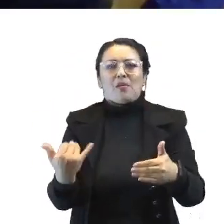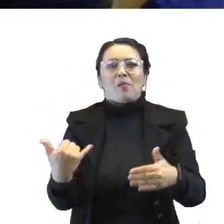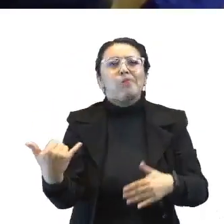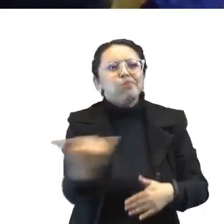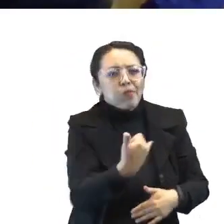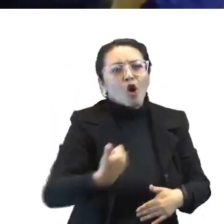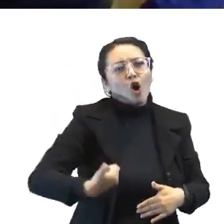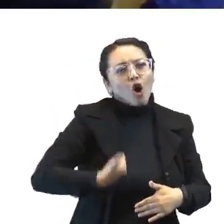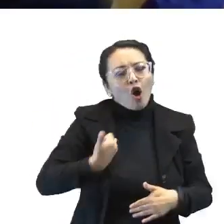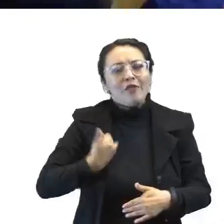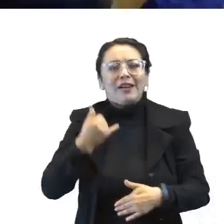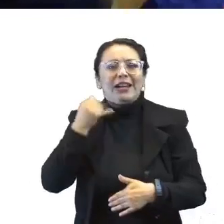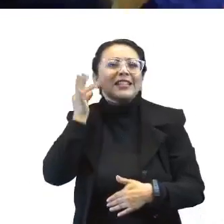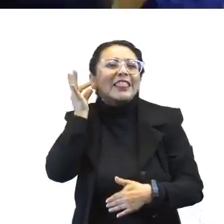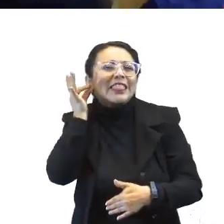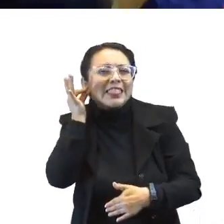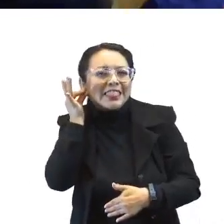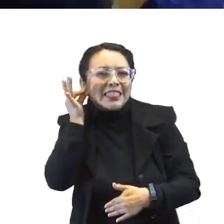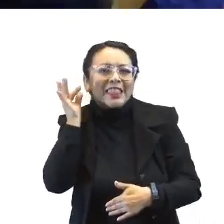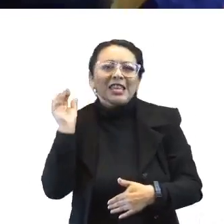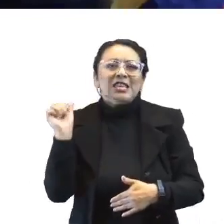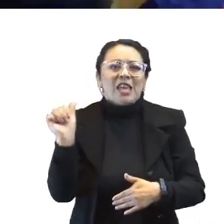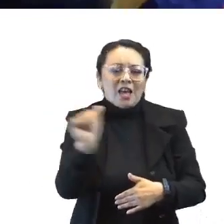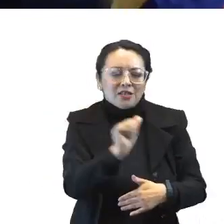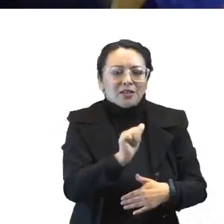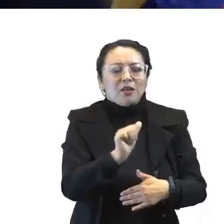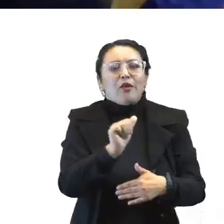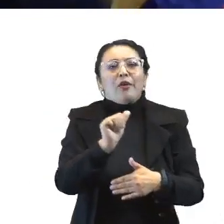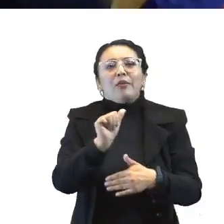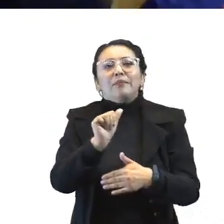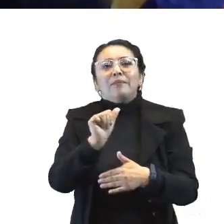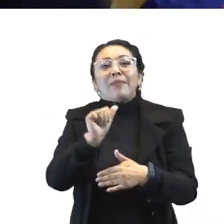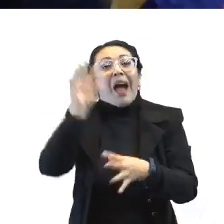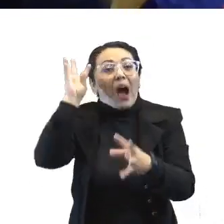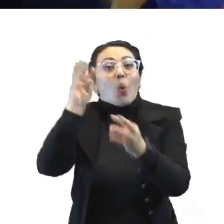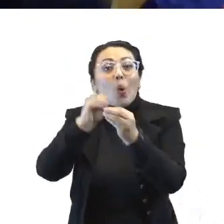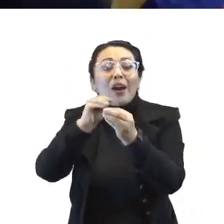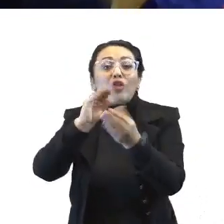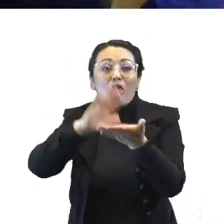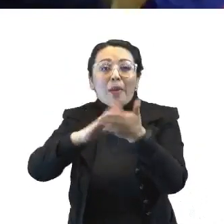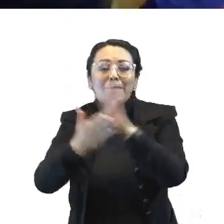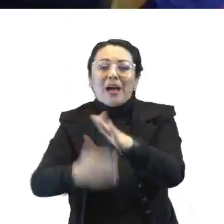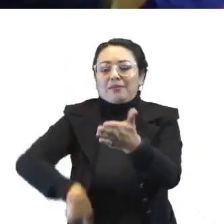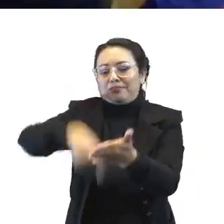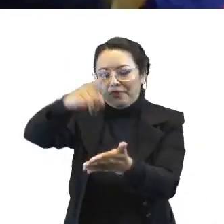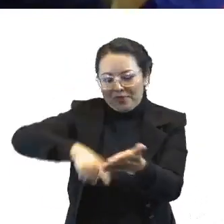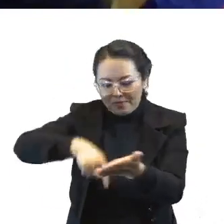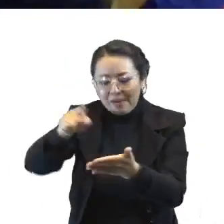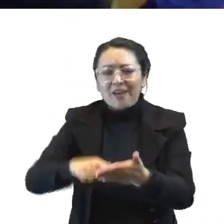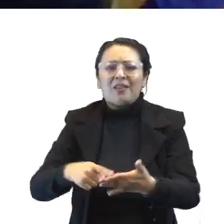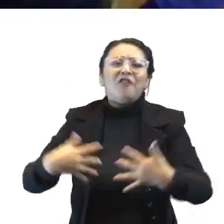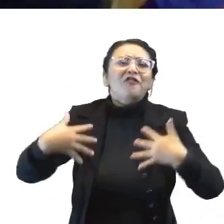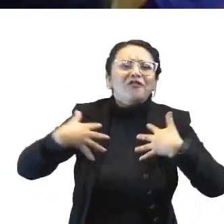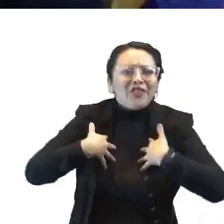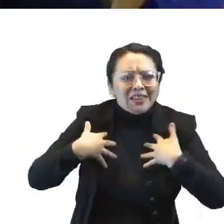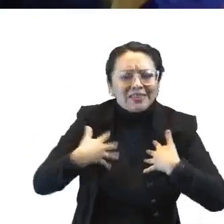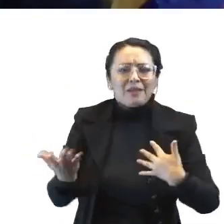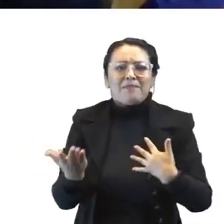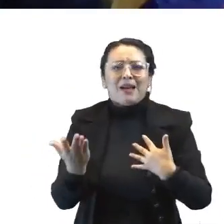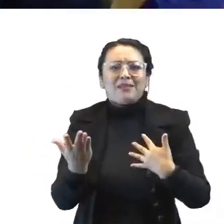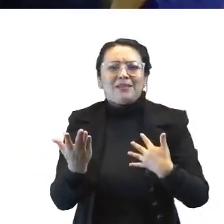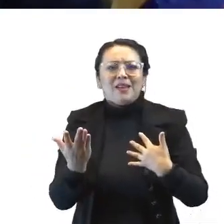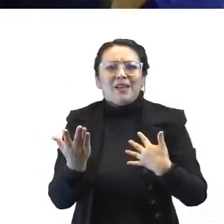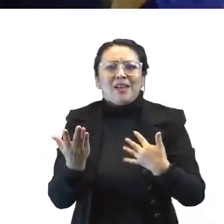jóvenes, niñas, firmantes del acuerdo de paz, víctimas, gitanas,